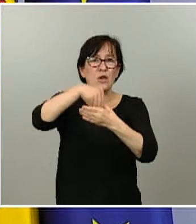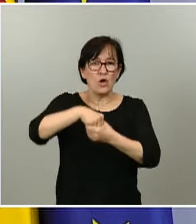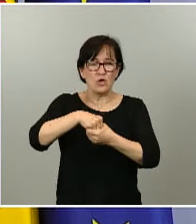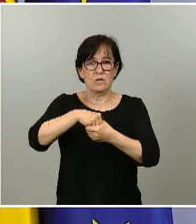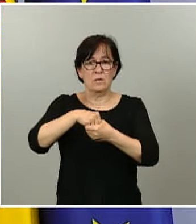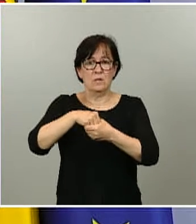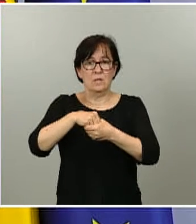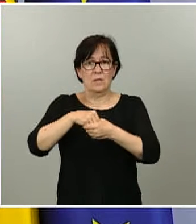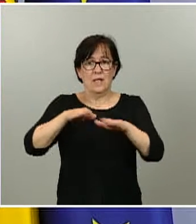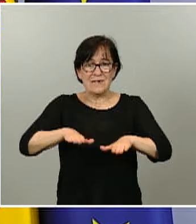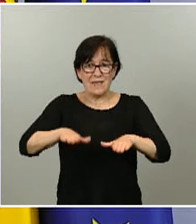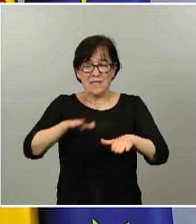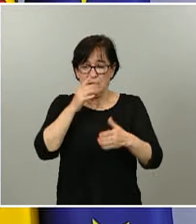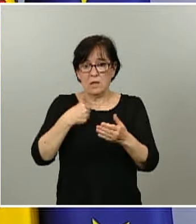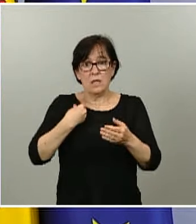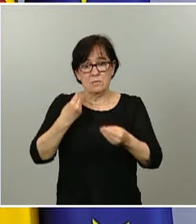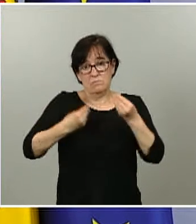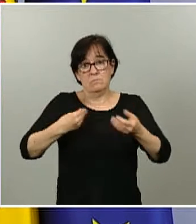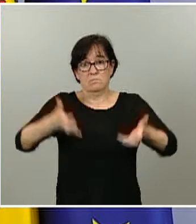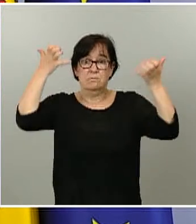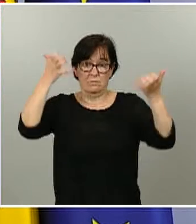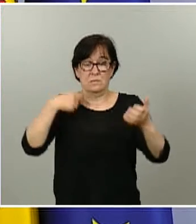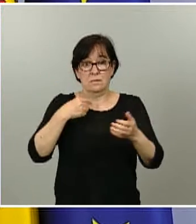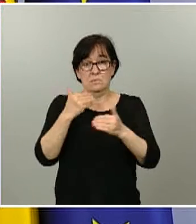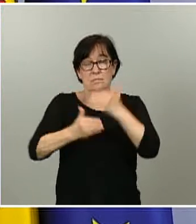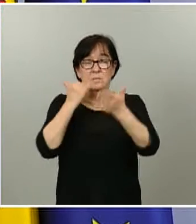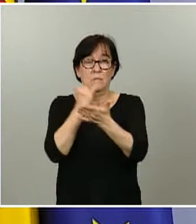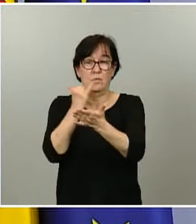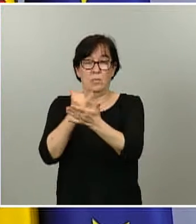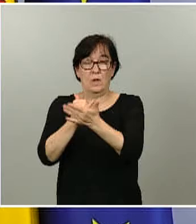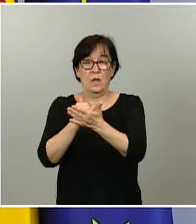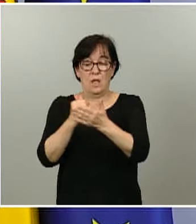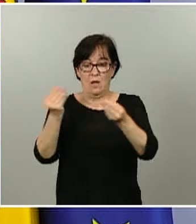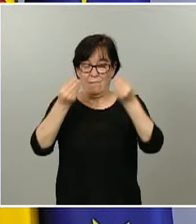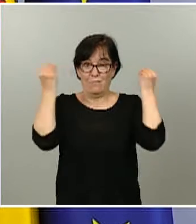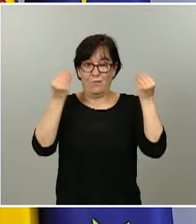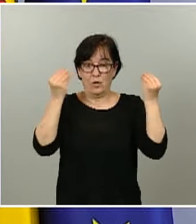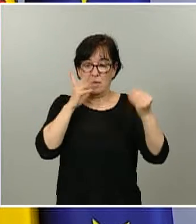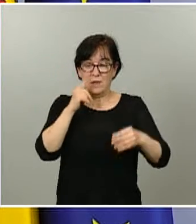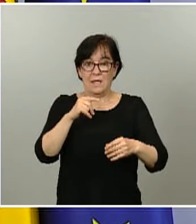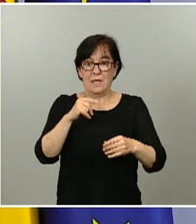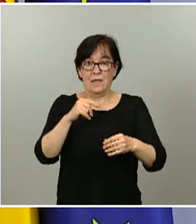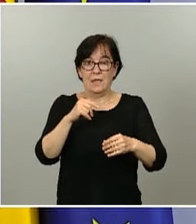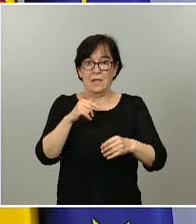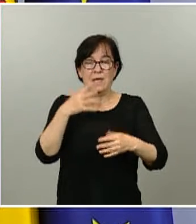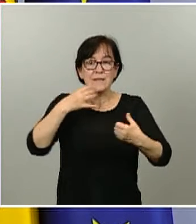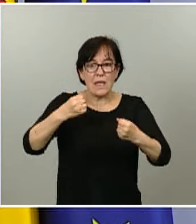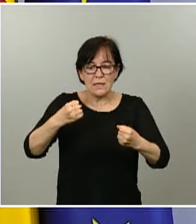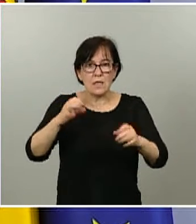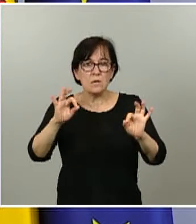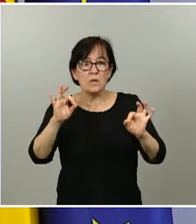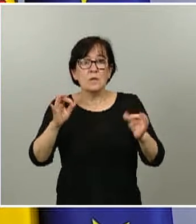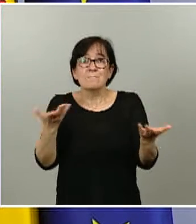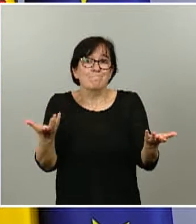tras haber superado las pruebas correspondientes a su primer año de formación sanitaria especializada, lógicamente no se ha podido hacer la